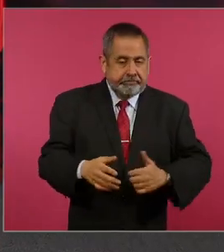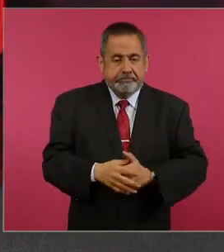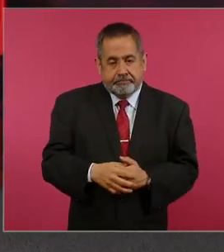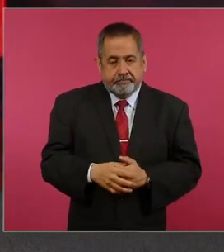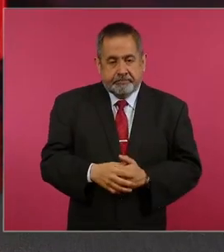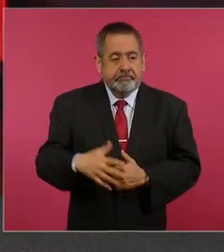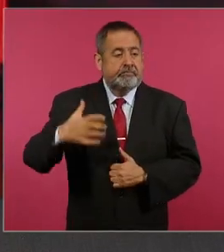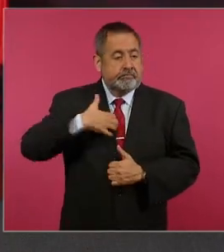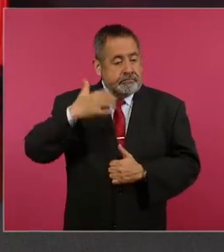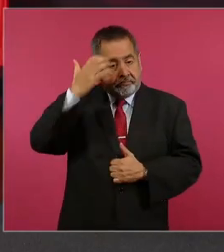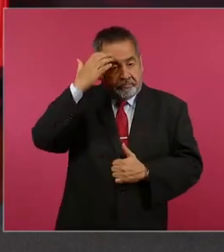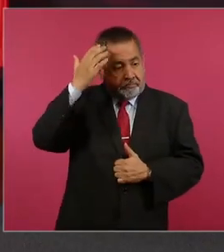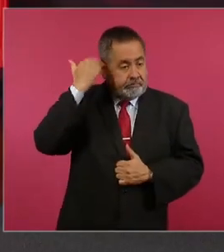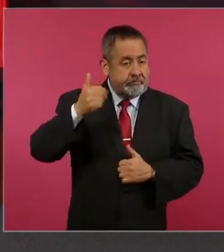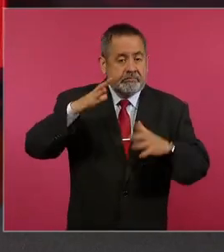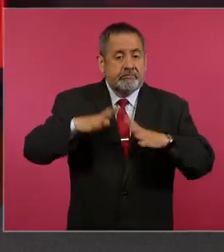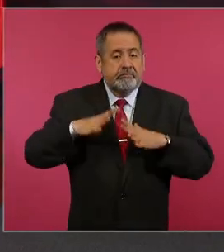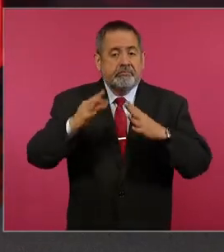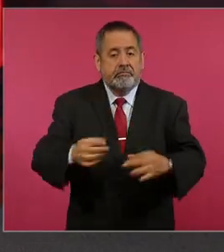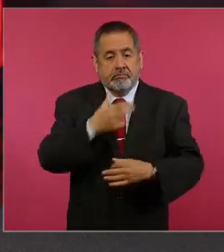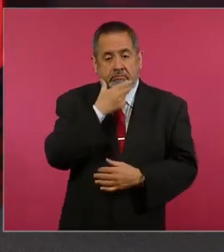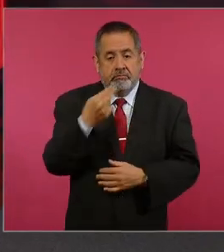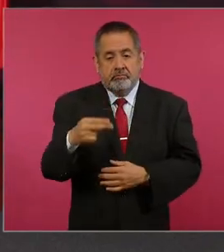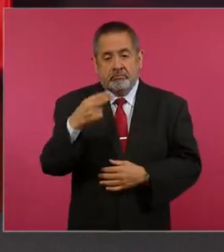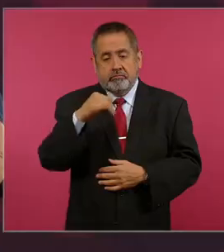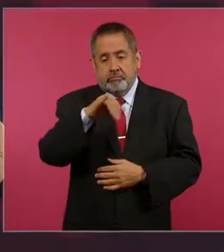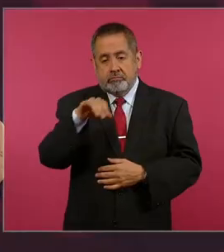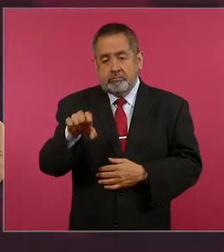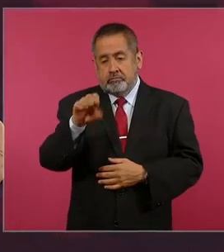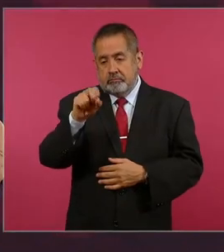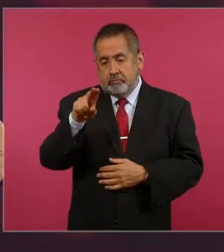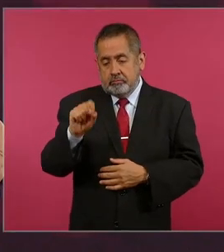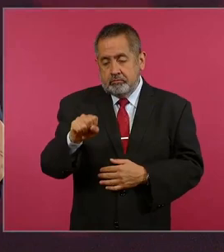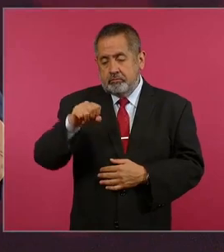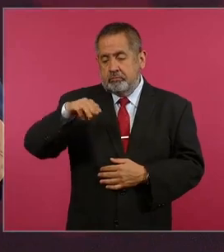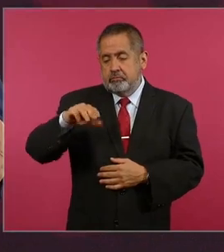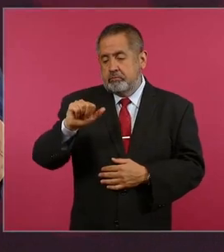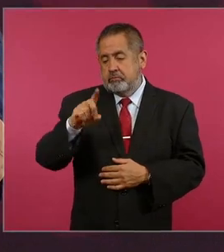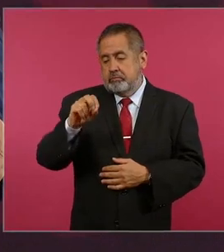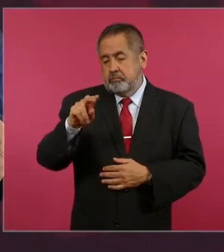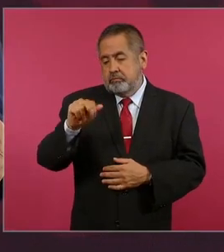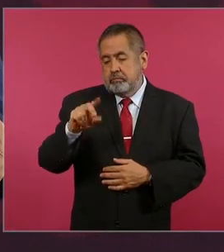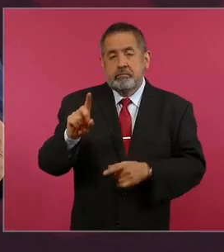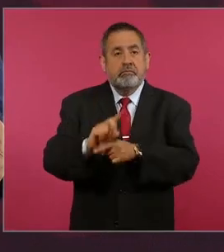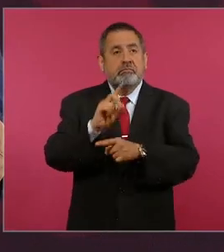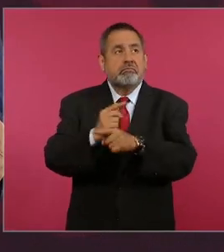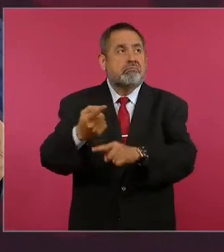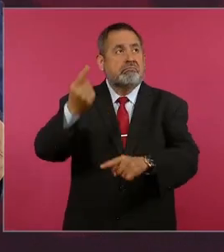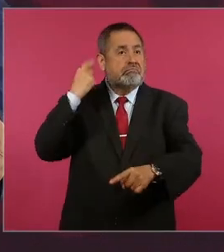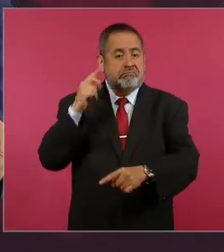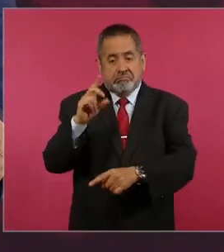Conocí al fundador, a Jesús Maldonado, desde hace 30 años.